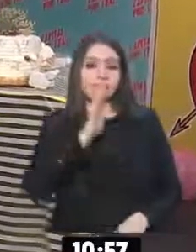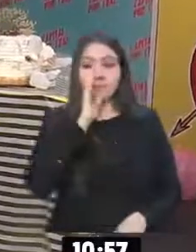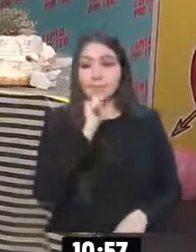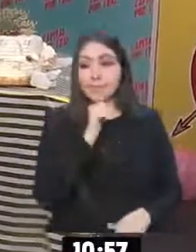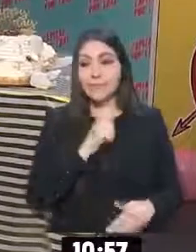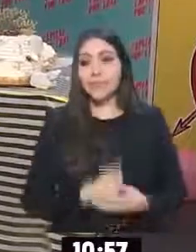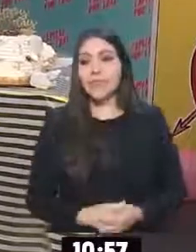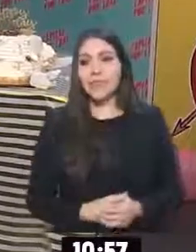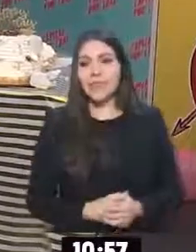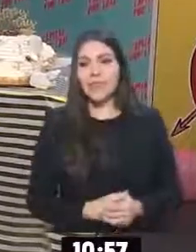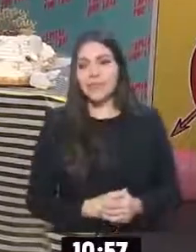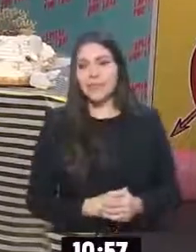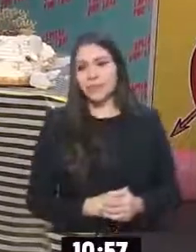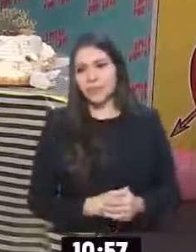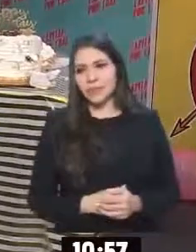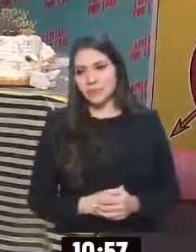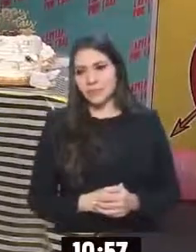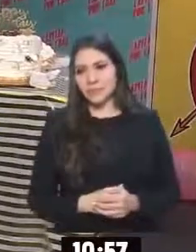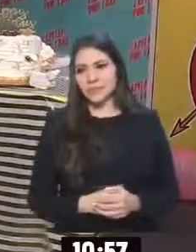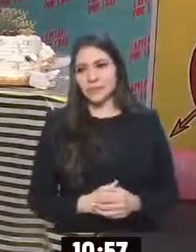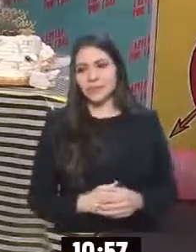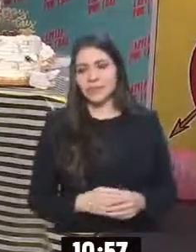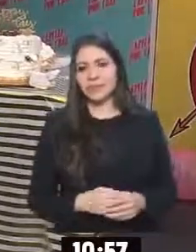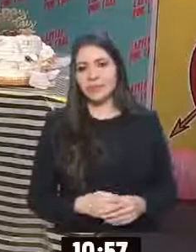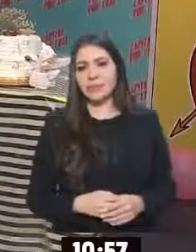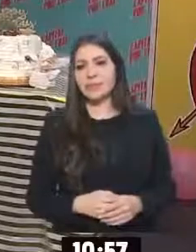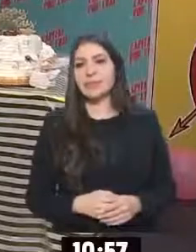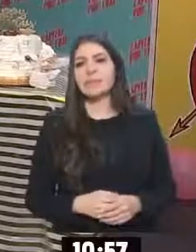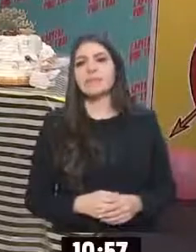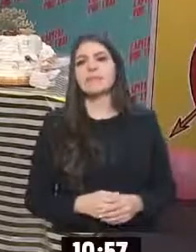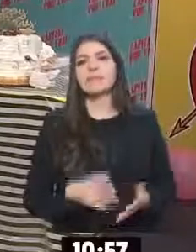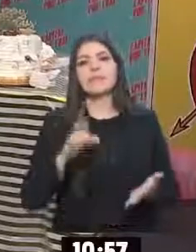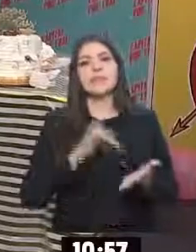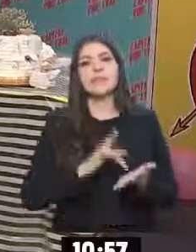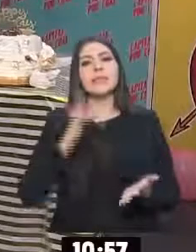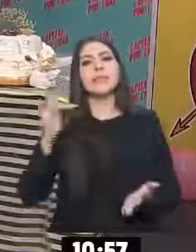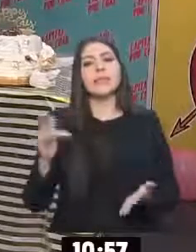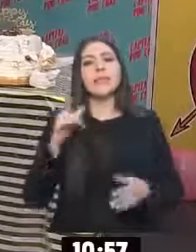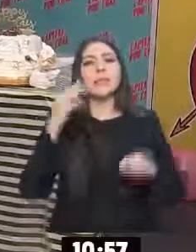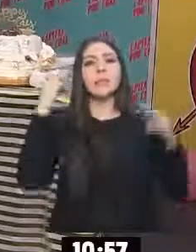dar? Ya se está acabando el programa, señora, y no se ha acabado el pulque. Gracias al Museo del